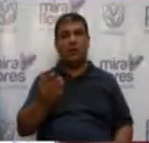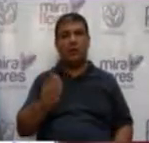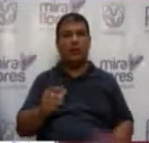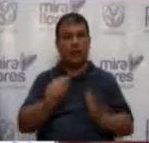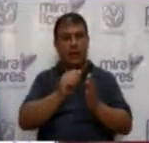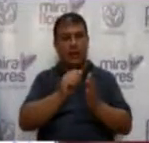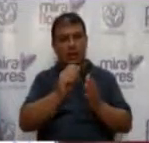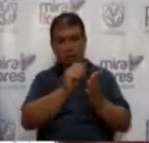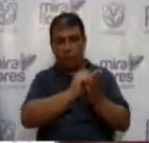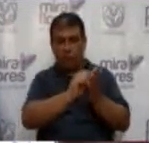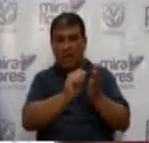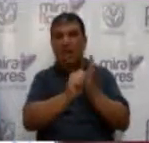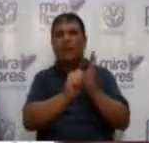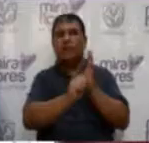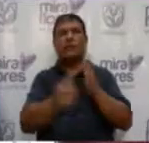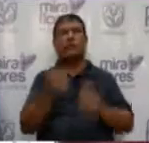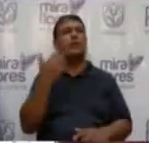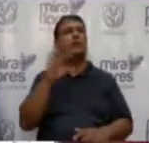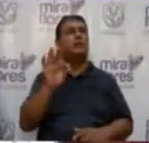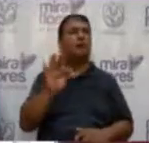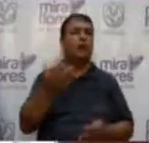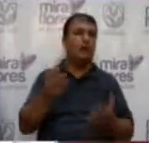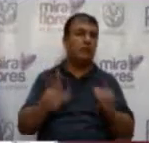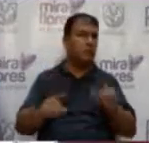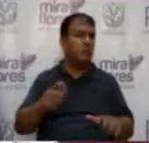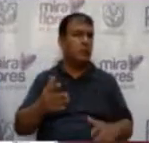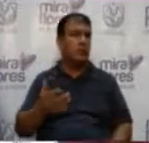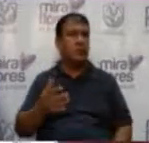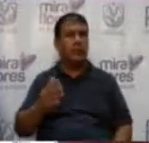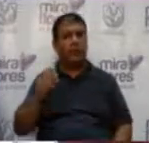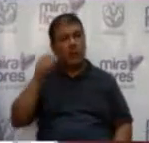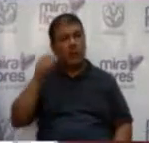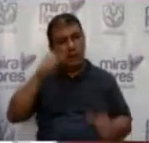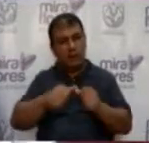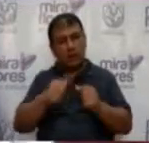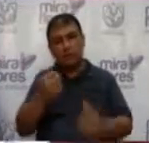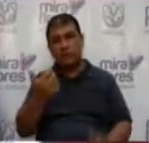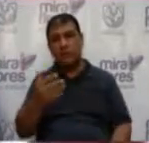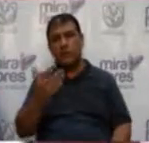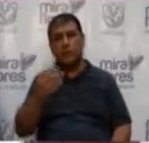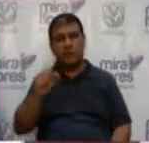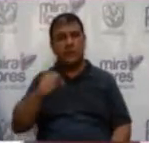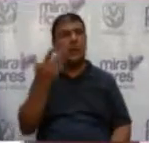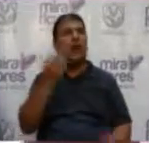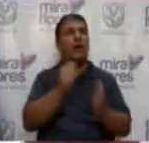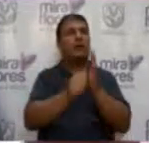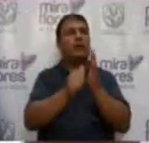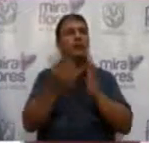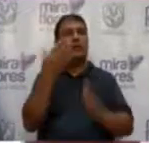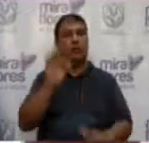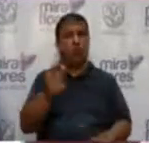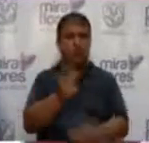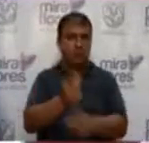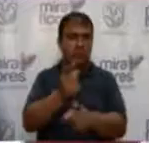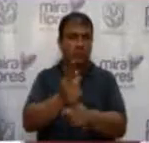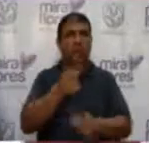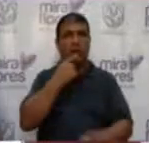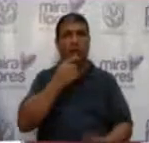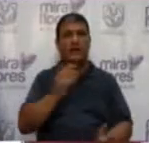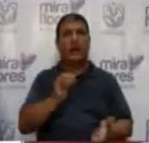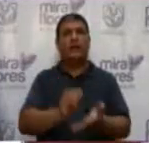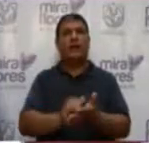Hay un artículo, si mal no recuerdo, es el artículo 19, es el artículo 19 precisamente,